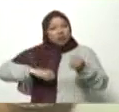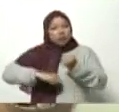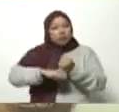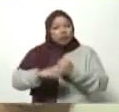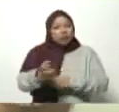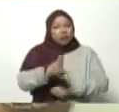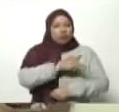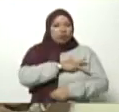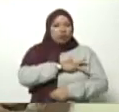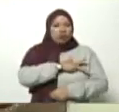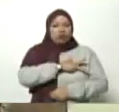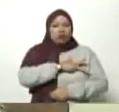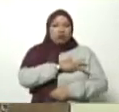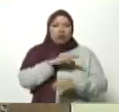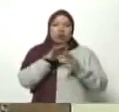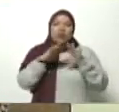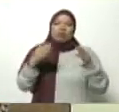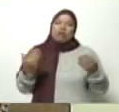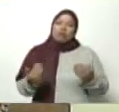un referente mundial.